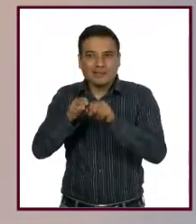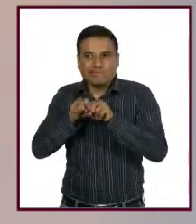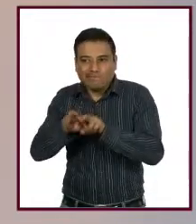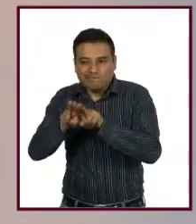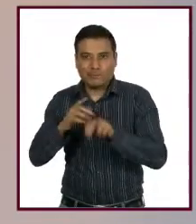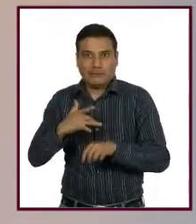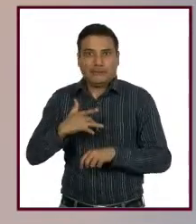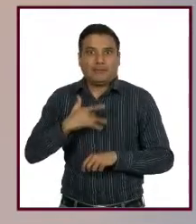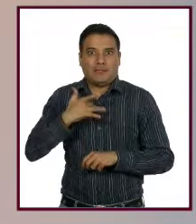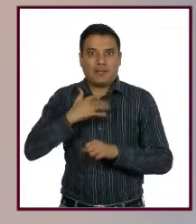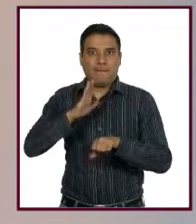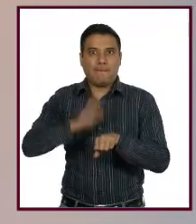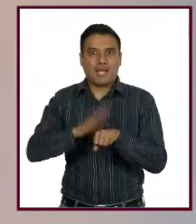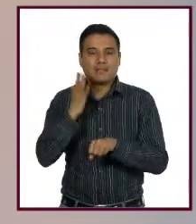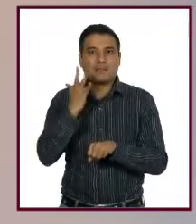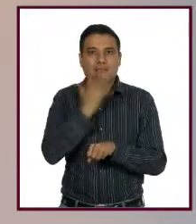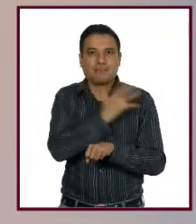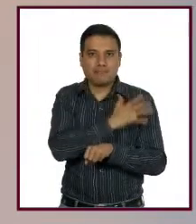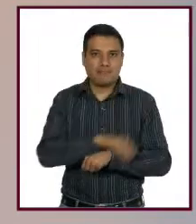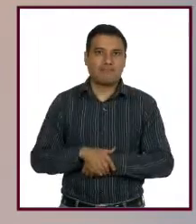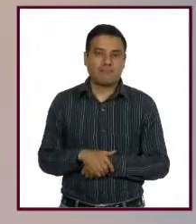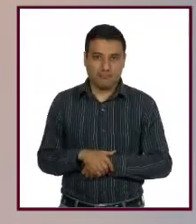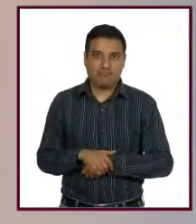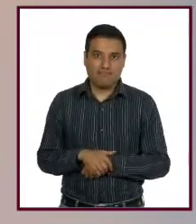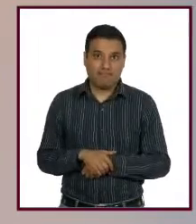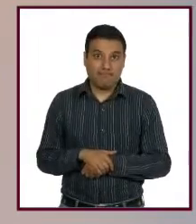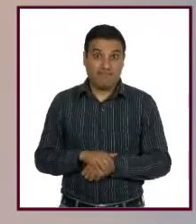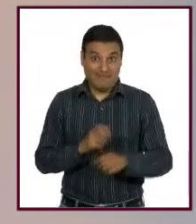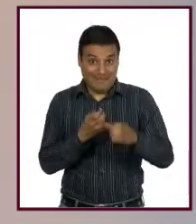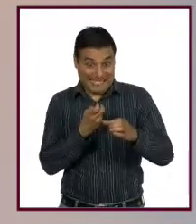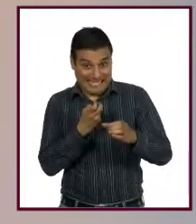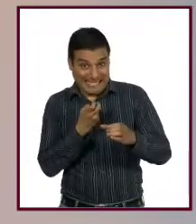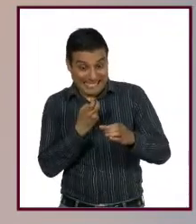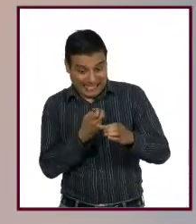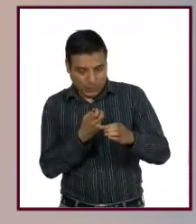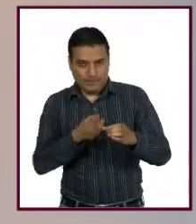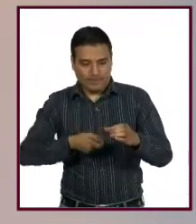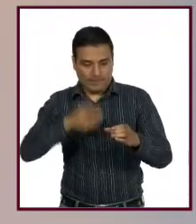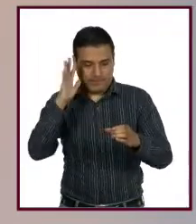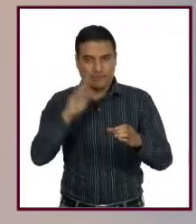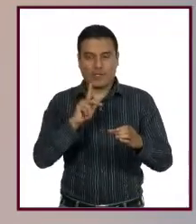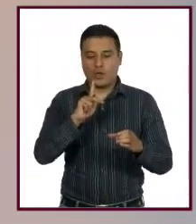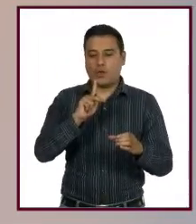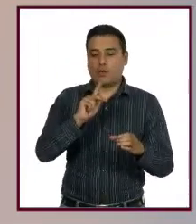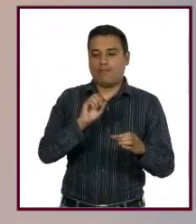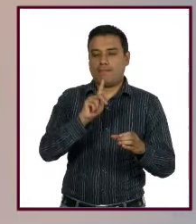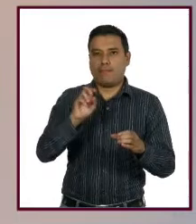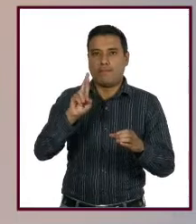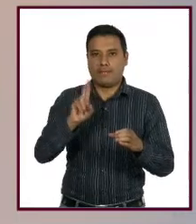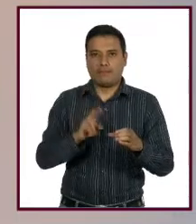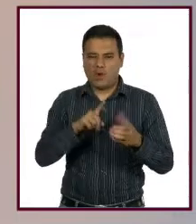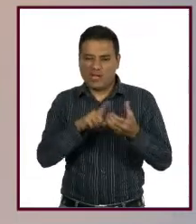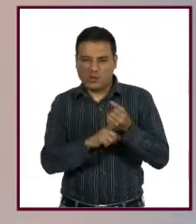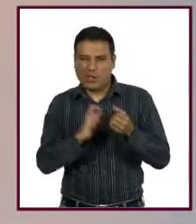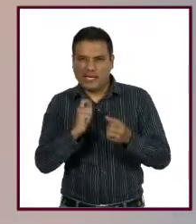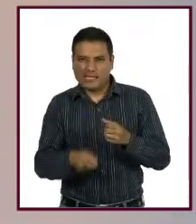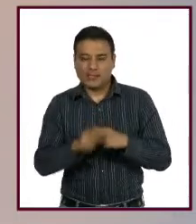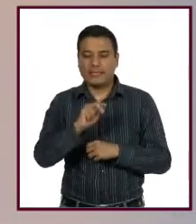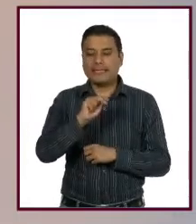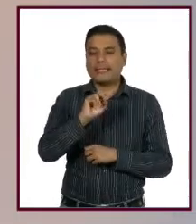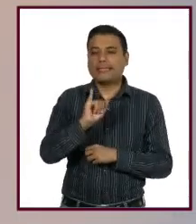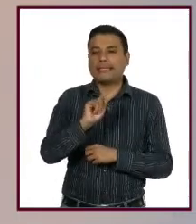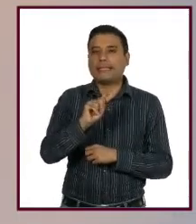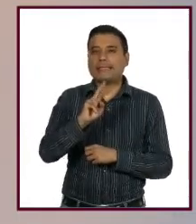una relación. Entonces, ese tipo de sustancias son los poppers. Son nitritos que generan